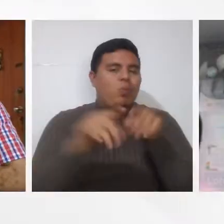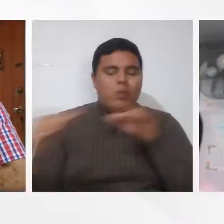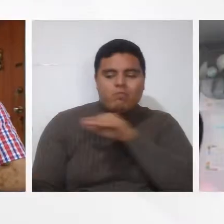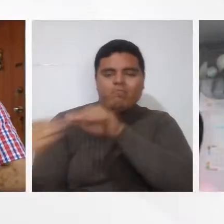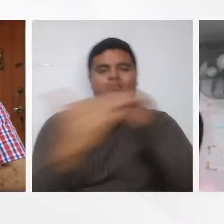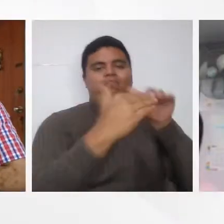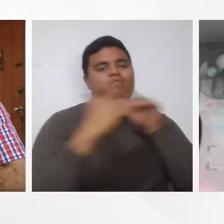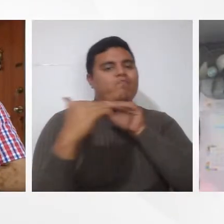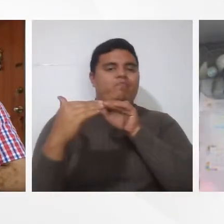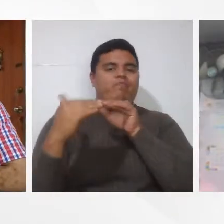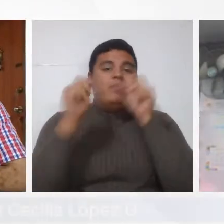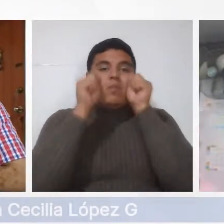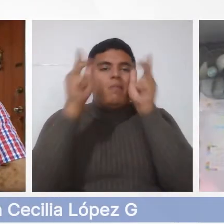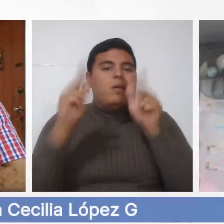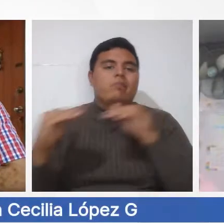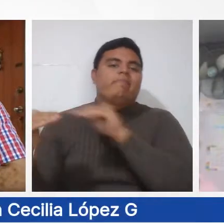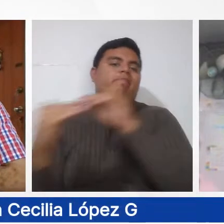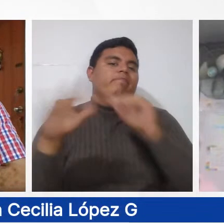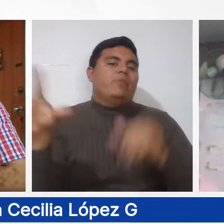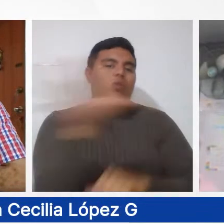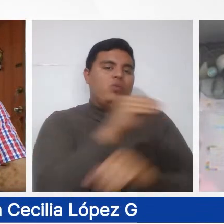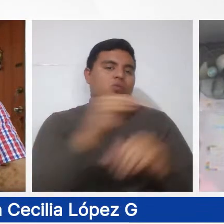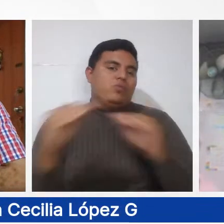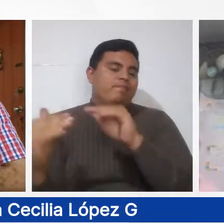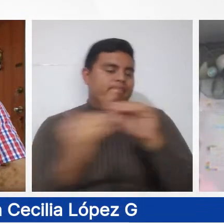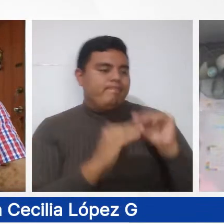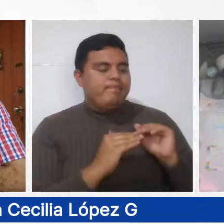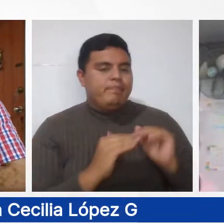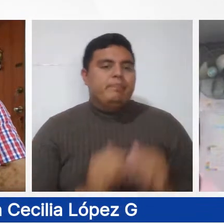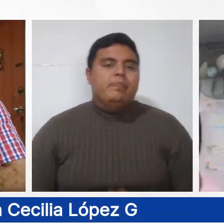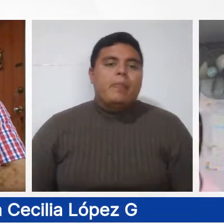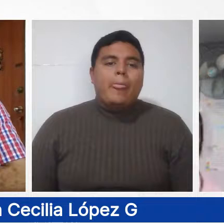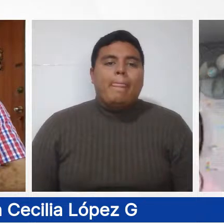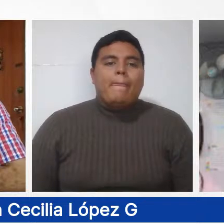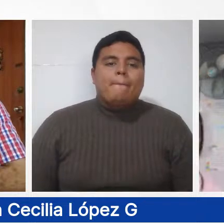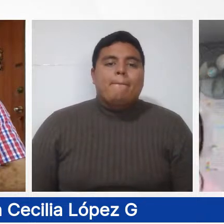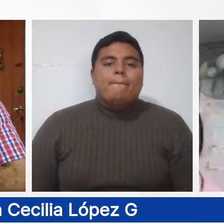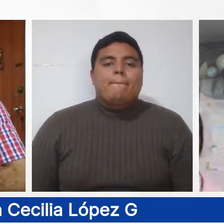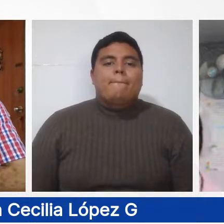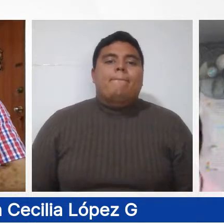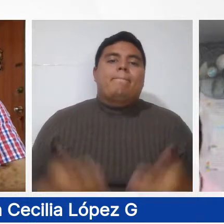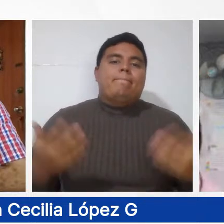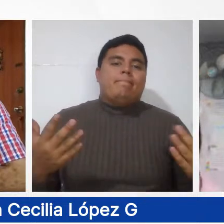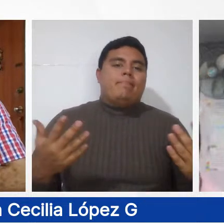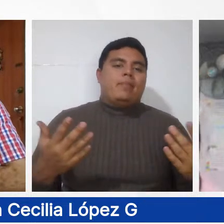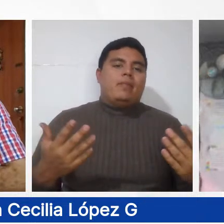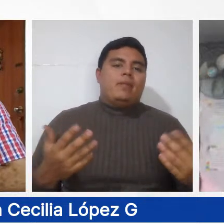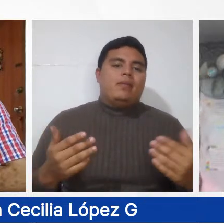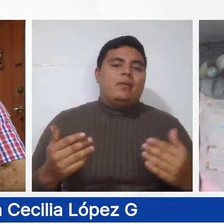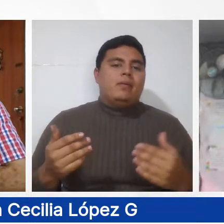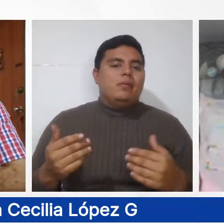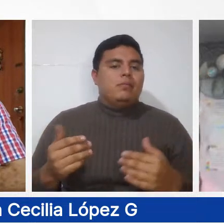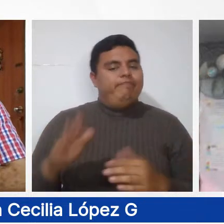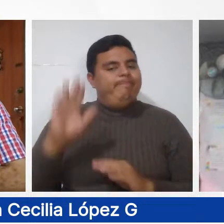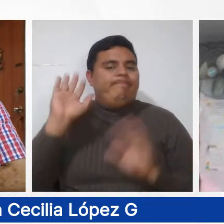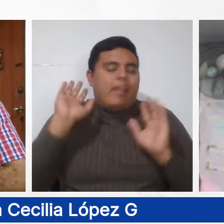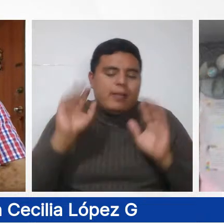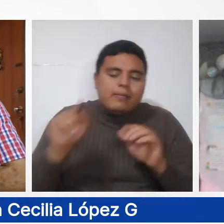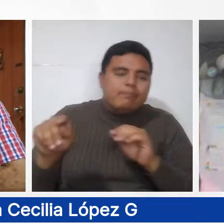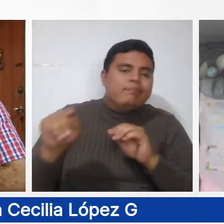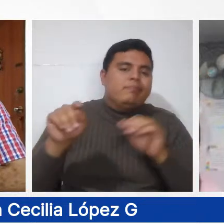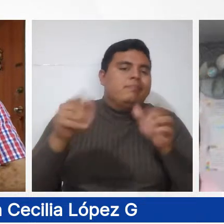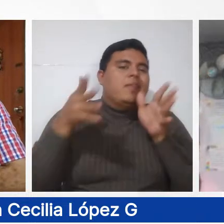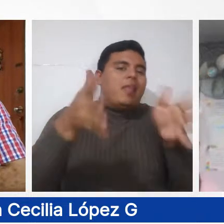no, todos somos iguales. Y pues no, nada, o sea, a él es enseñarle mucho, mucho en la